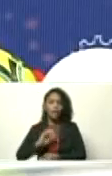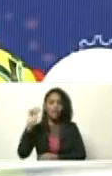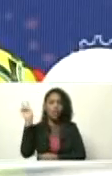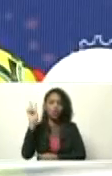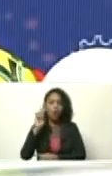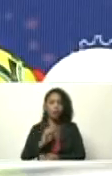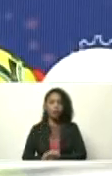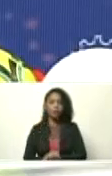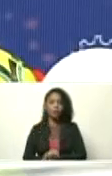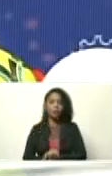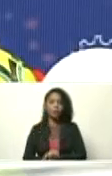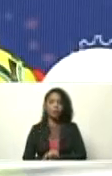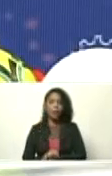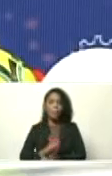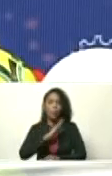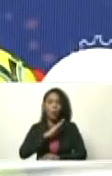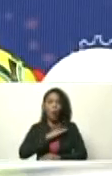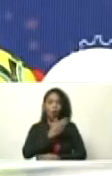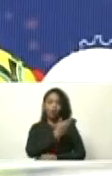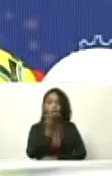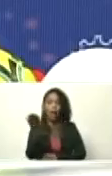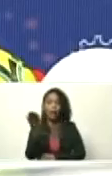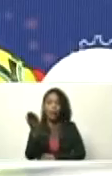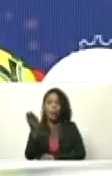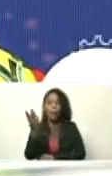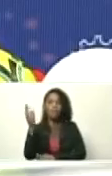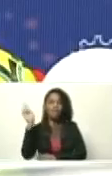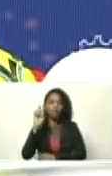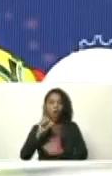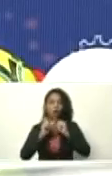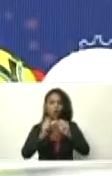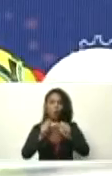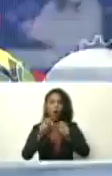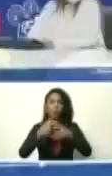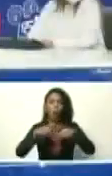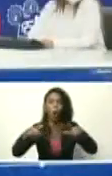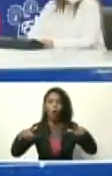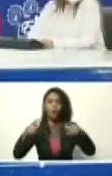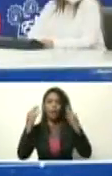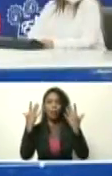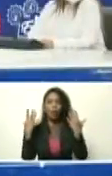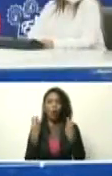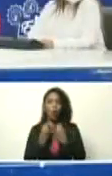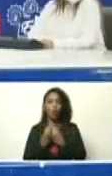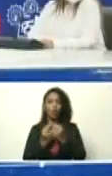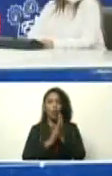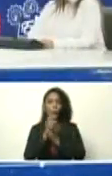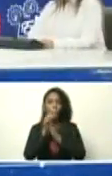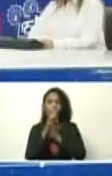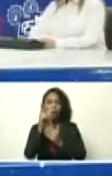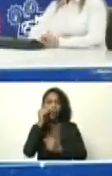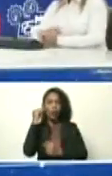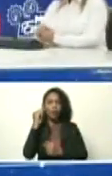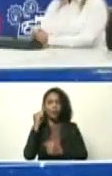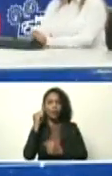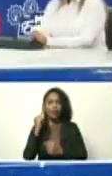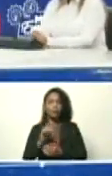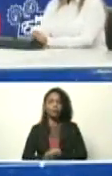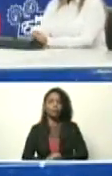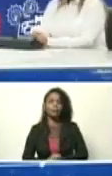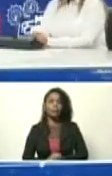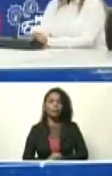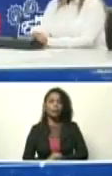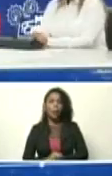Venezuela les pertenece. Venezuela seguirá creciendo de la mano de los emprendedores, de las